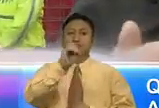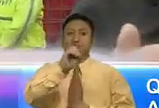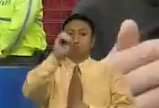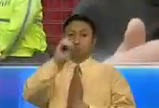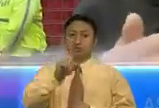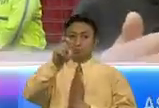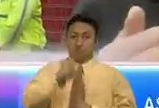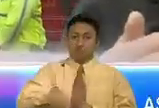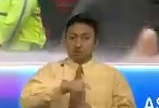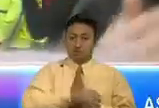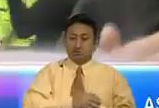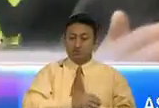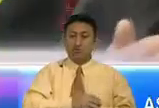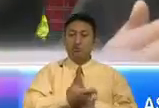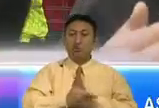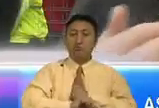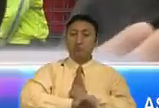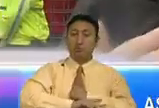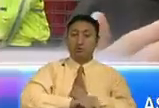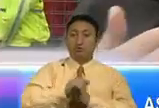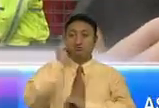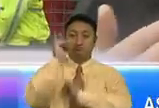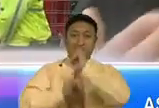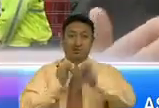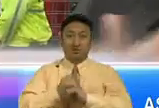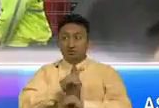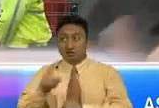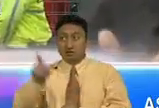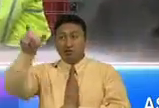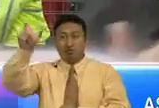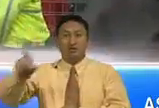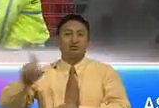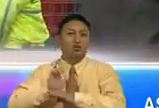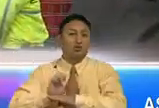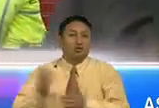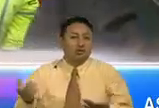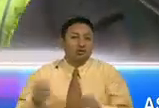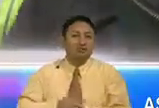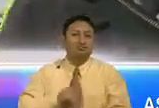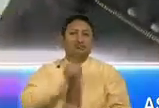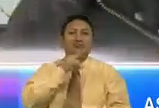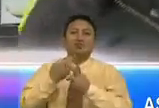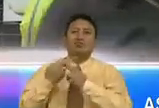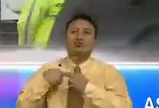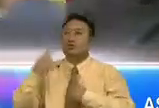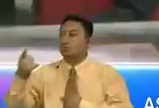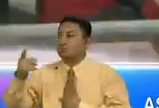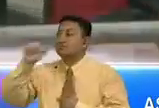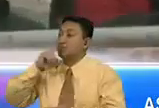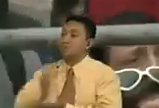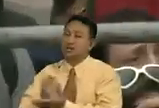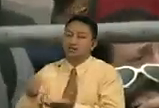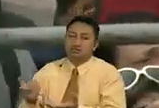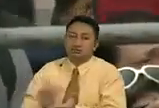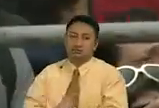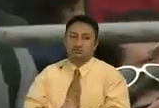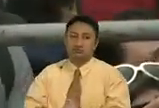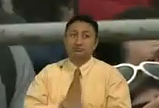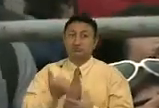personal que produzca sus comerciales en el exterior tiene que ser ecuatoriano, pero no hay ningún ente que pueda controlar eso. Por lo cual realizaron